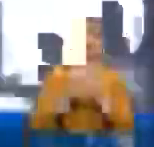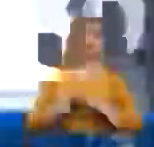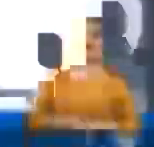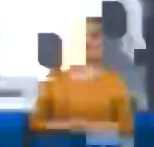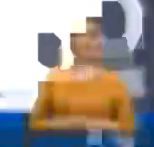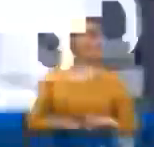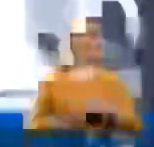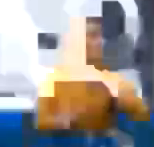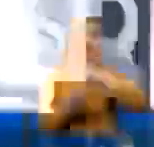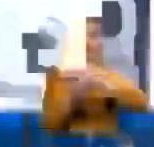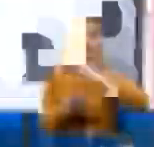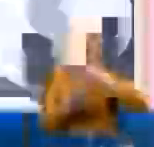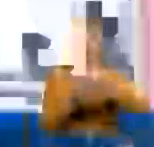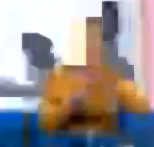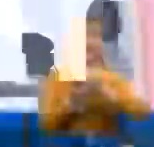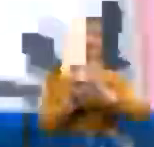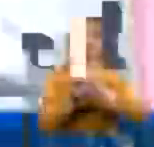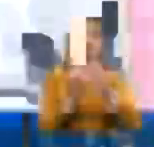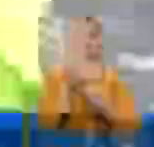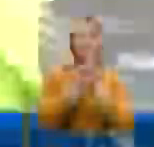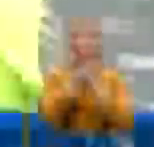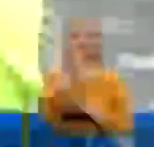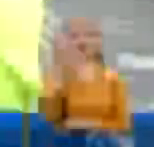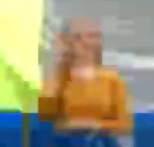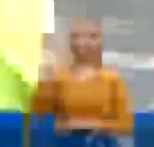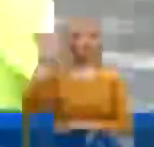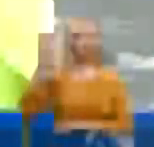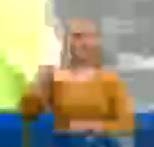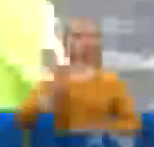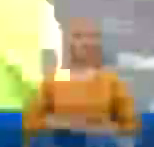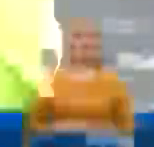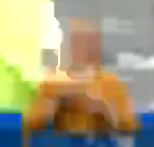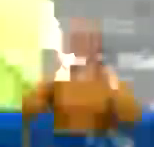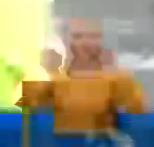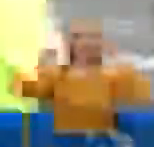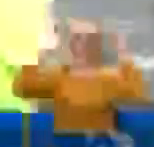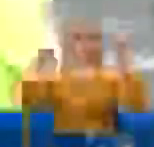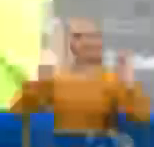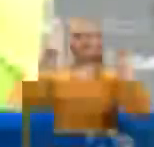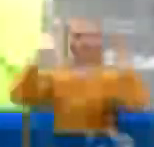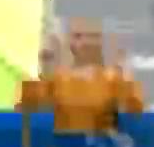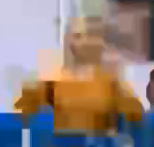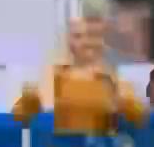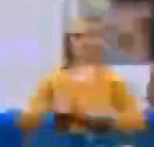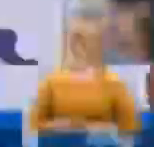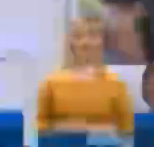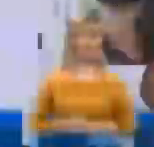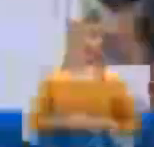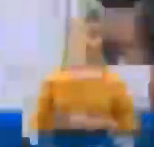caso Sobornos 2012-2016. Pero las consignas en una sola dirección.